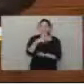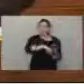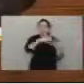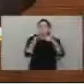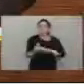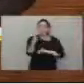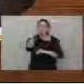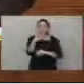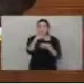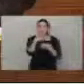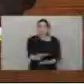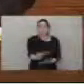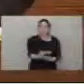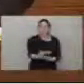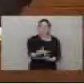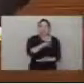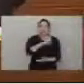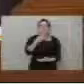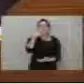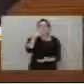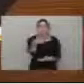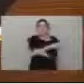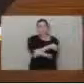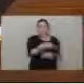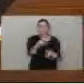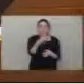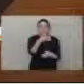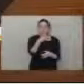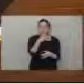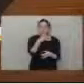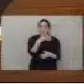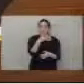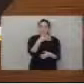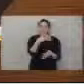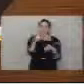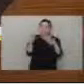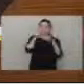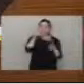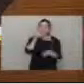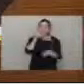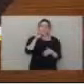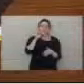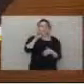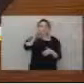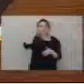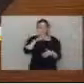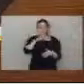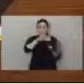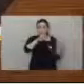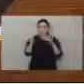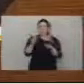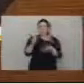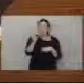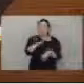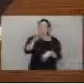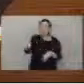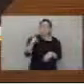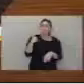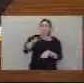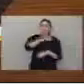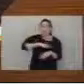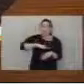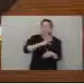actuales. Usted sabe perfectamente que la actual red data de la década de los 80 y principios de los 90 del siglo pasado, en un contexto demográfico,